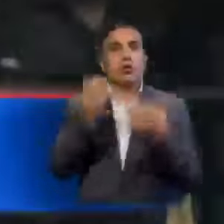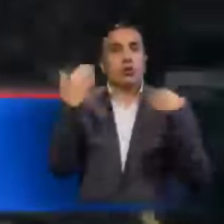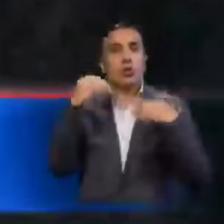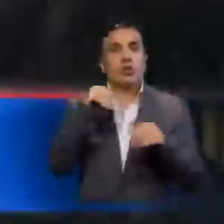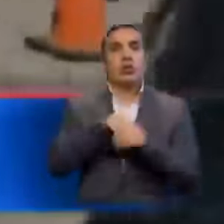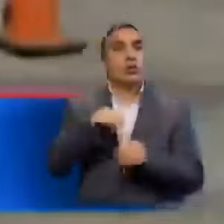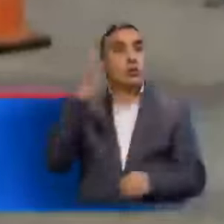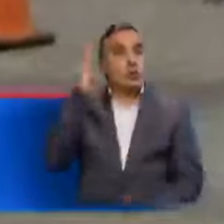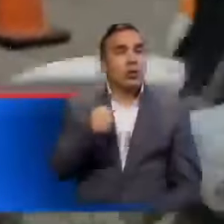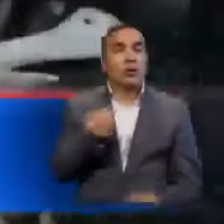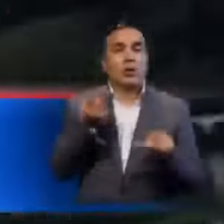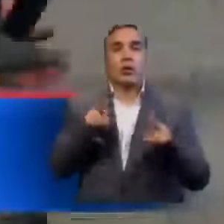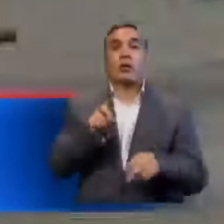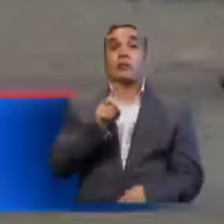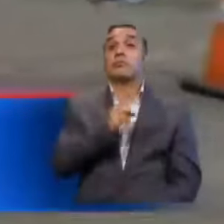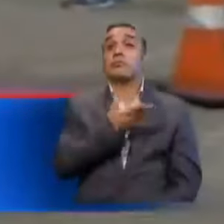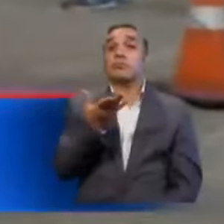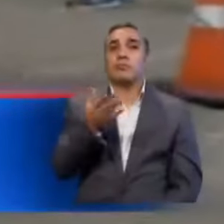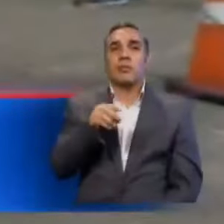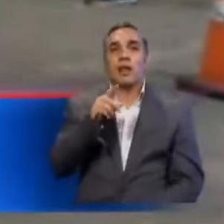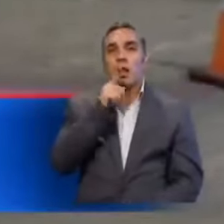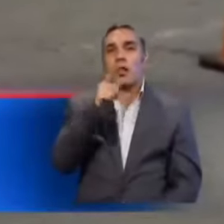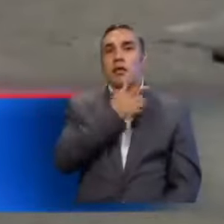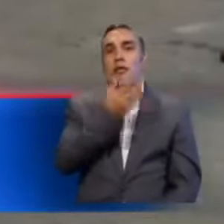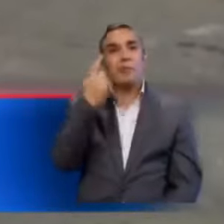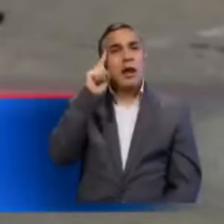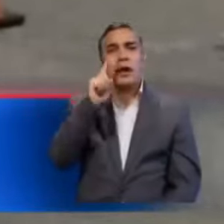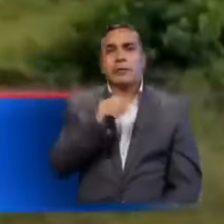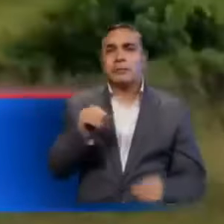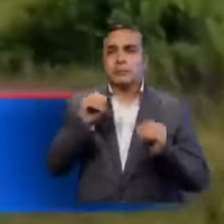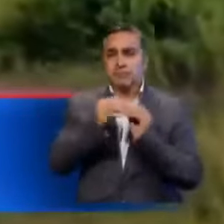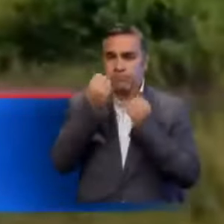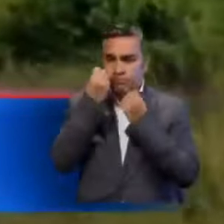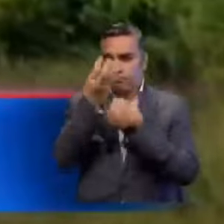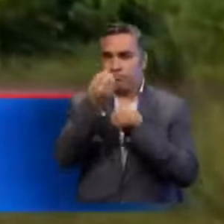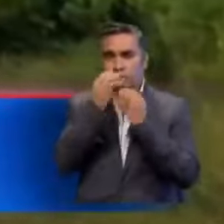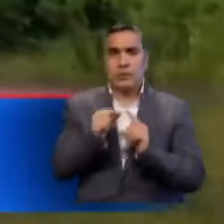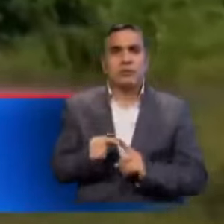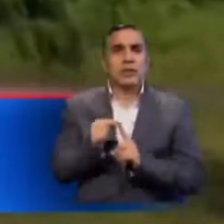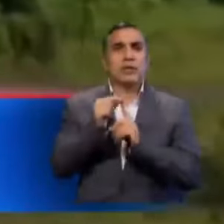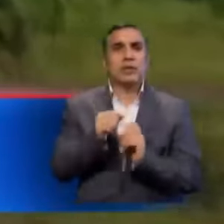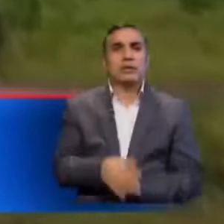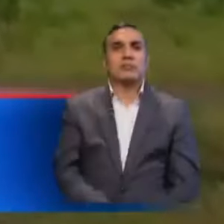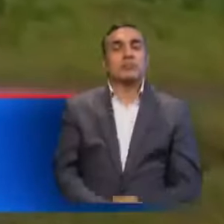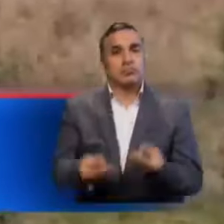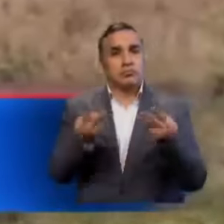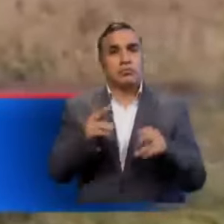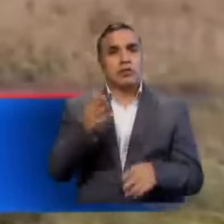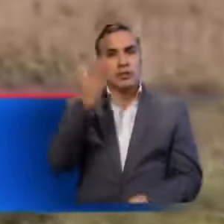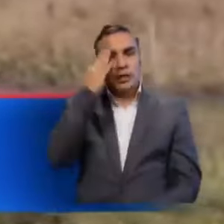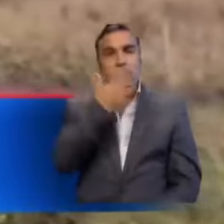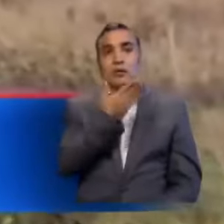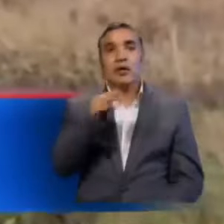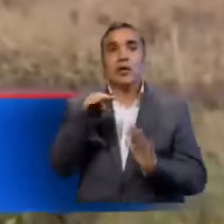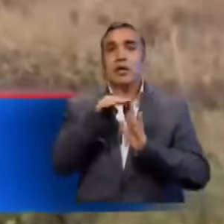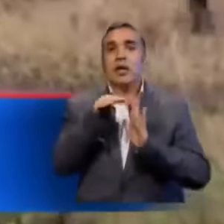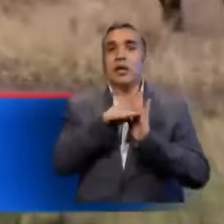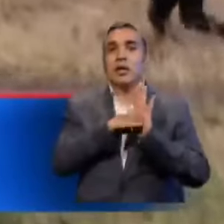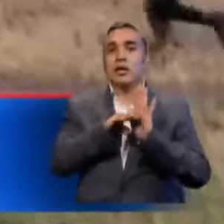Guayaquil, en Cuenca y también en Latacunga, para llevarles a ustedes información actualizada y también conocer la lista